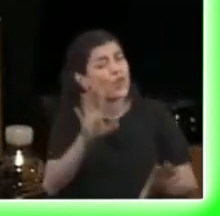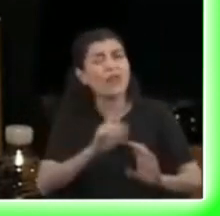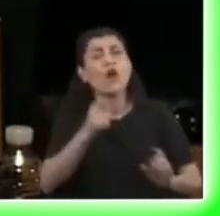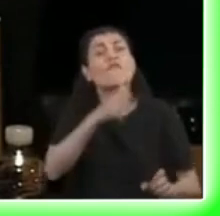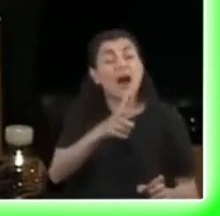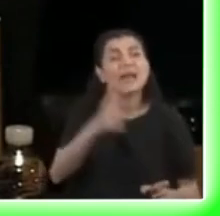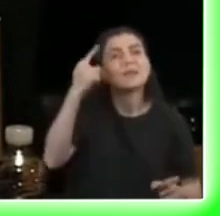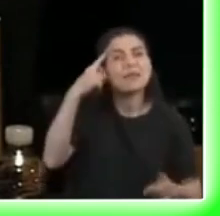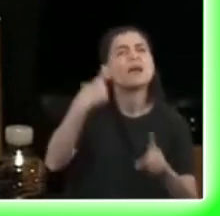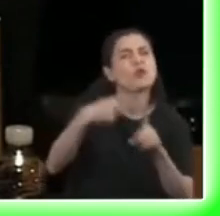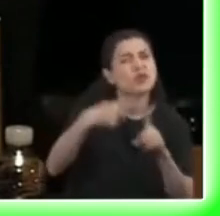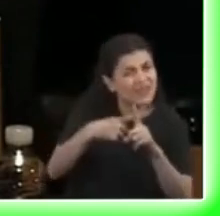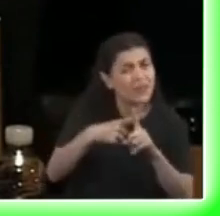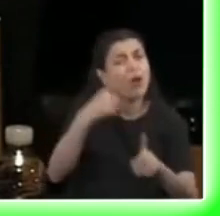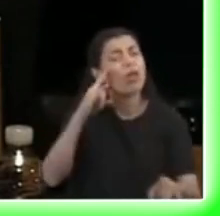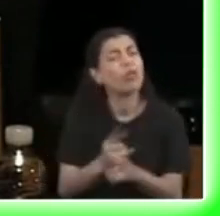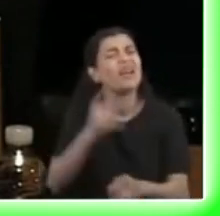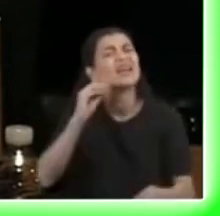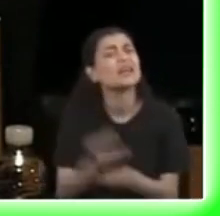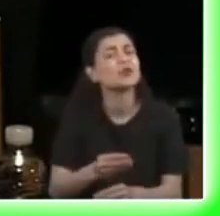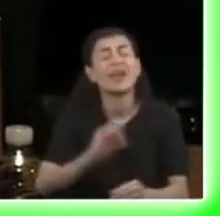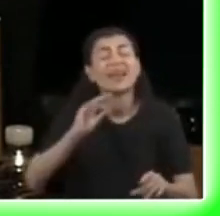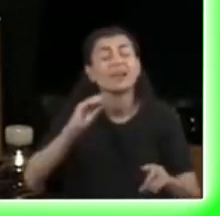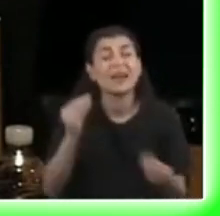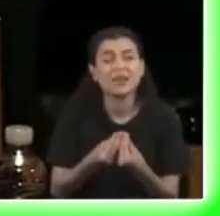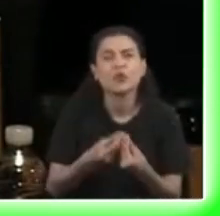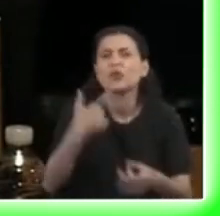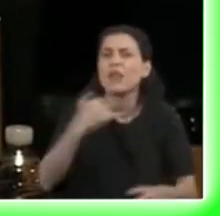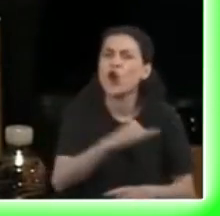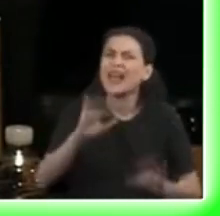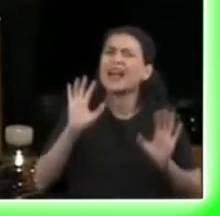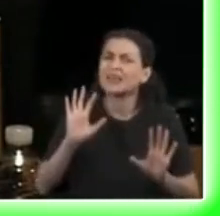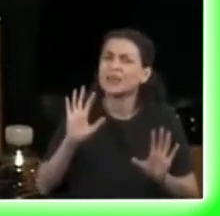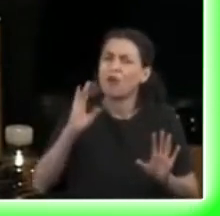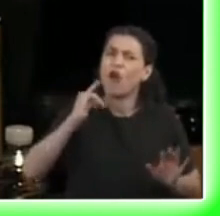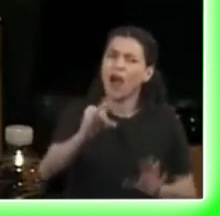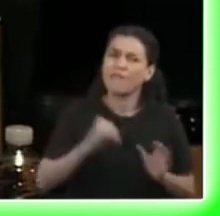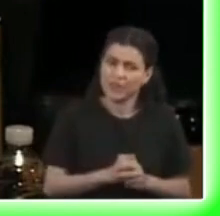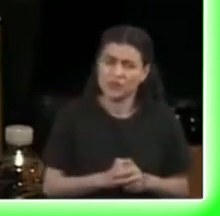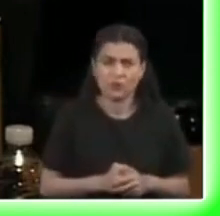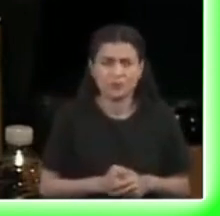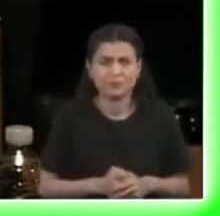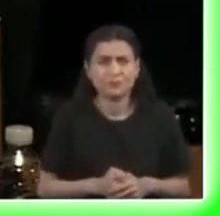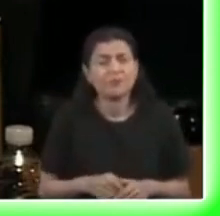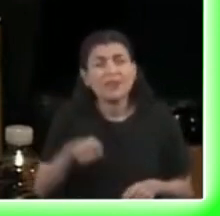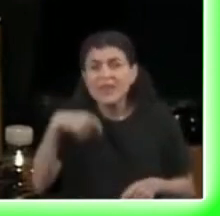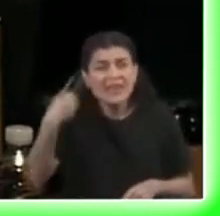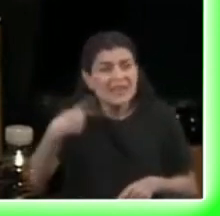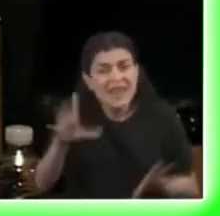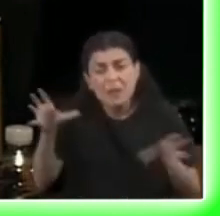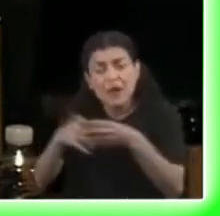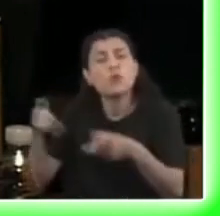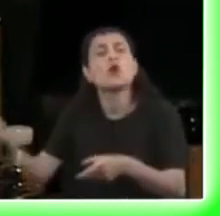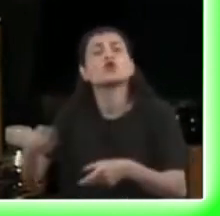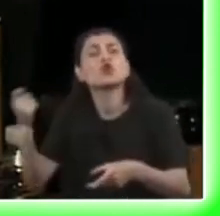políticamente redituable, pero a la larga siempre genera un monstruo voraz y destructivo. No por nada siempre han sido un fracaso en lo